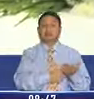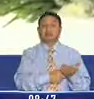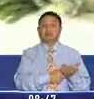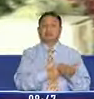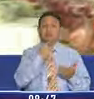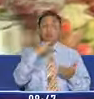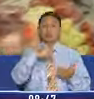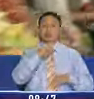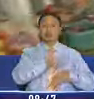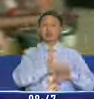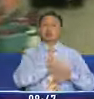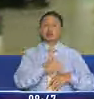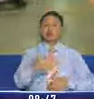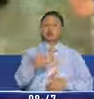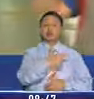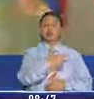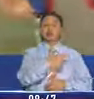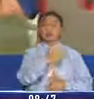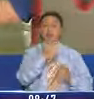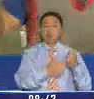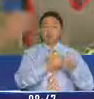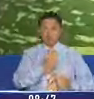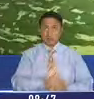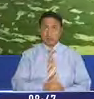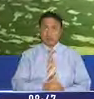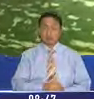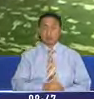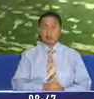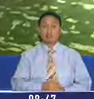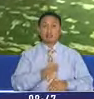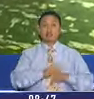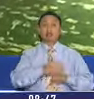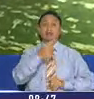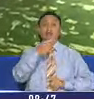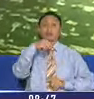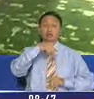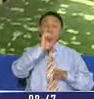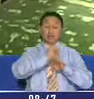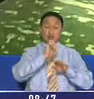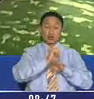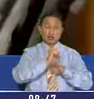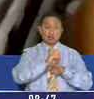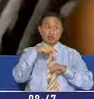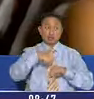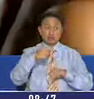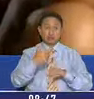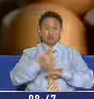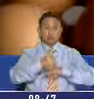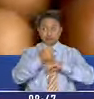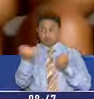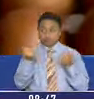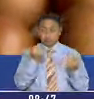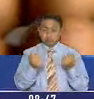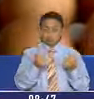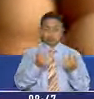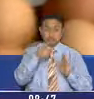aseguran que la causa fundamental de esta problemática es que el mercado ecuatoriano no tiene la capacidad